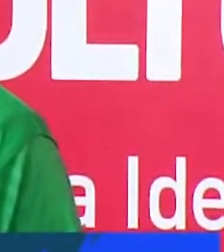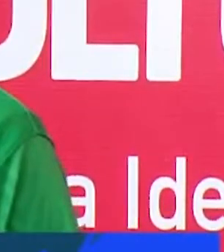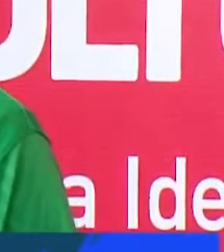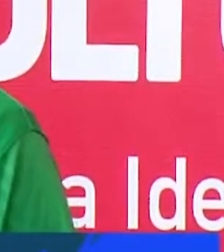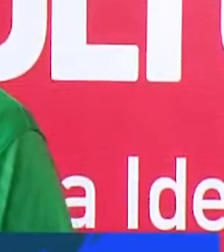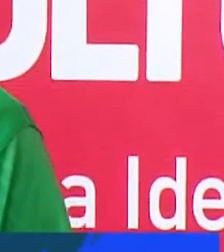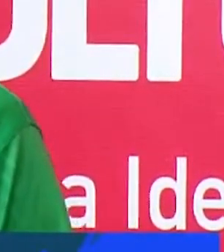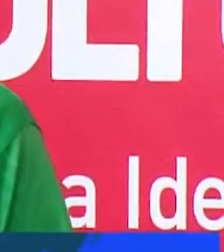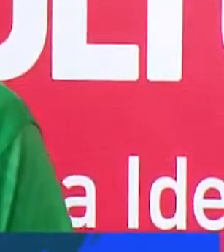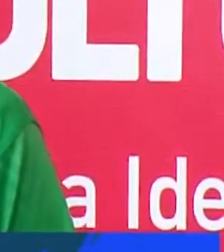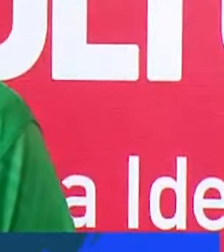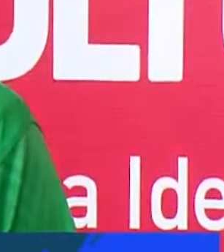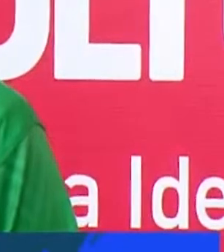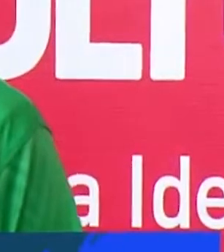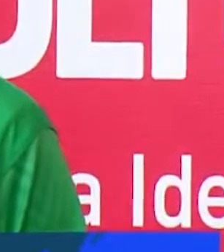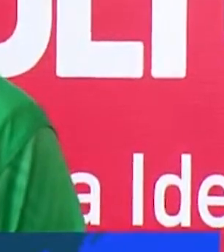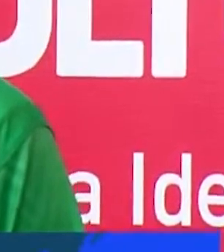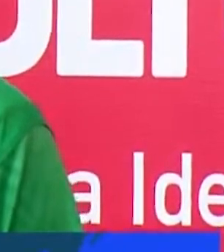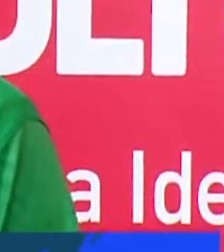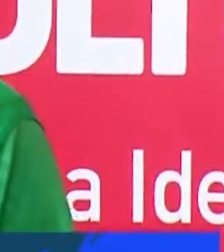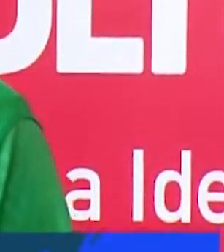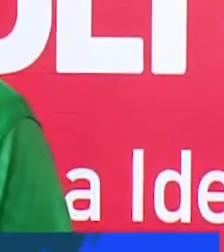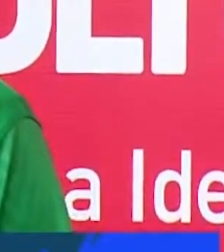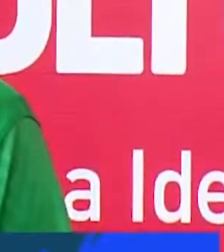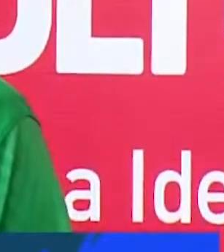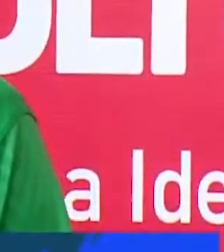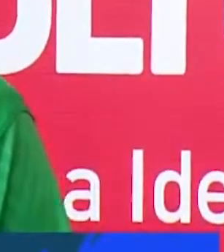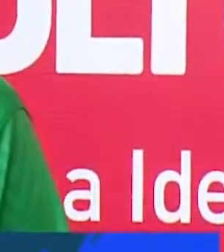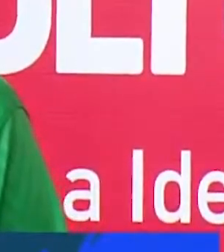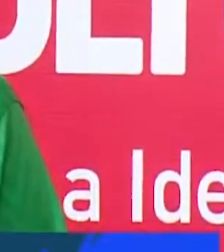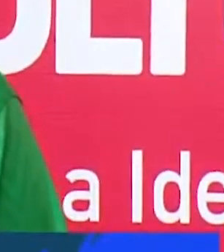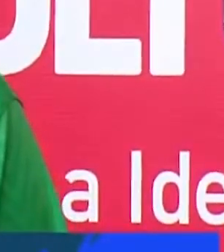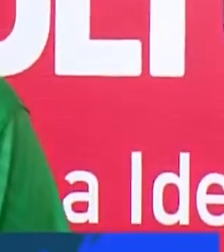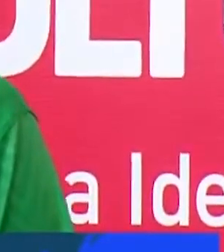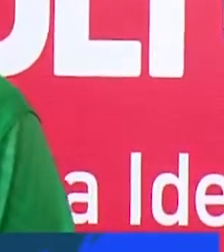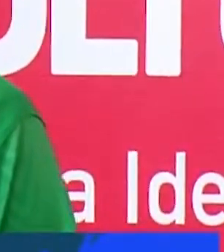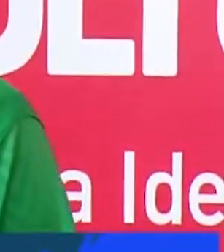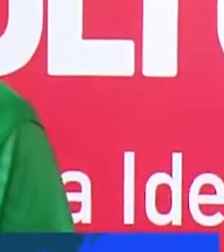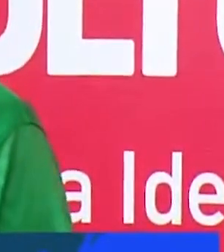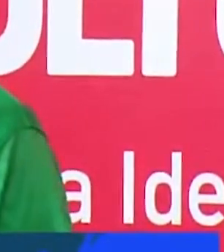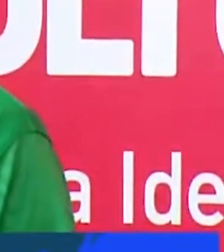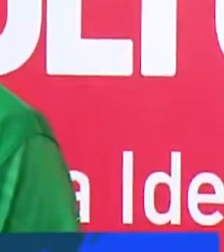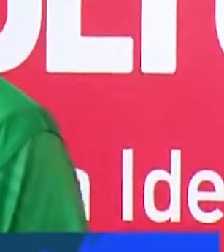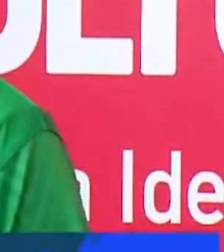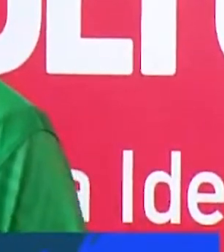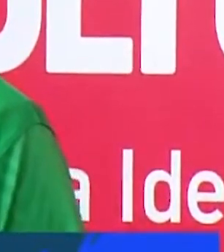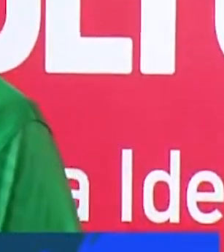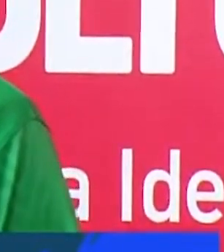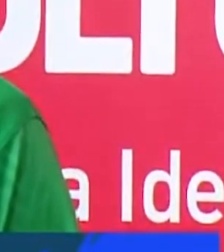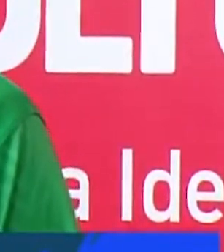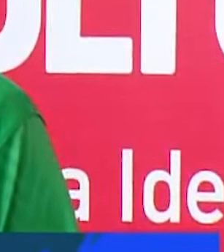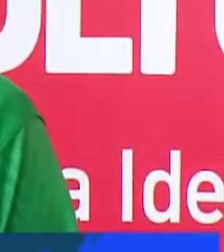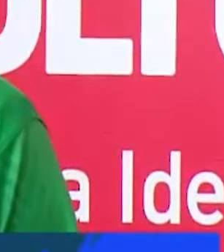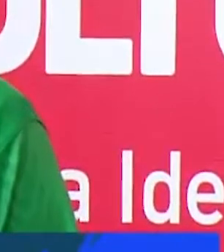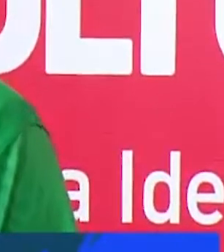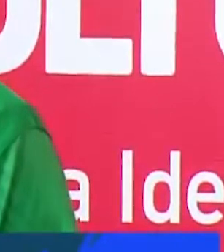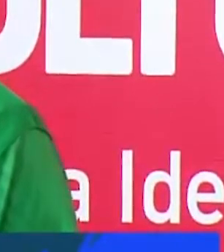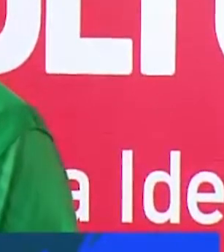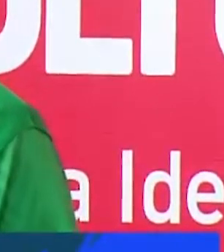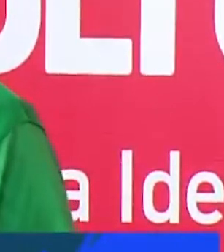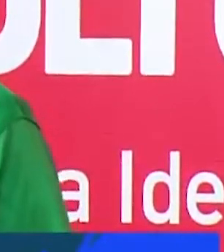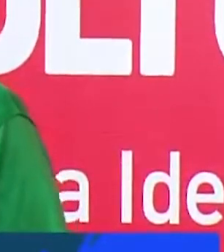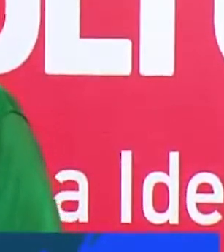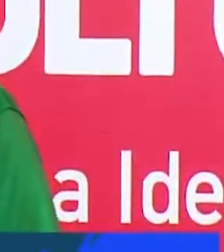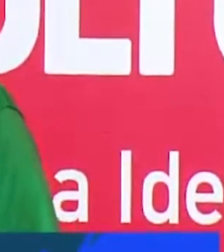una banda con la que hemos estado 4 años más o menos, desde uh-huh. el 2017 uh-huh. hasta hace poco, hasta hace